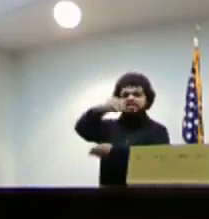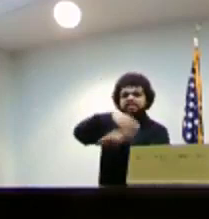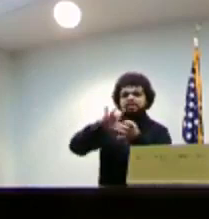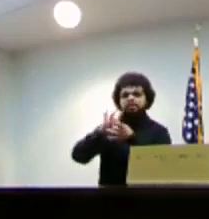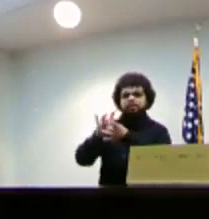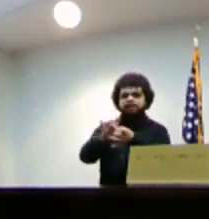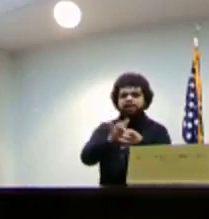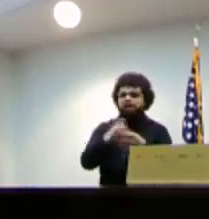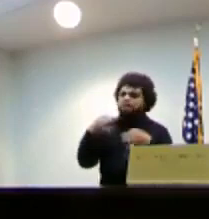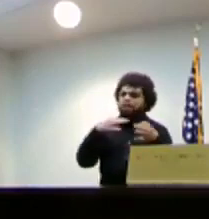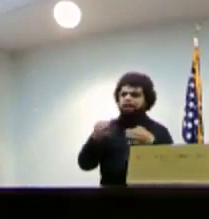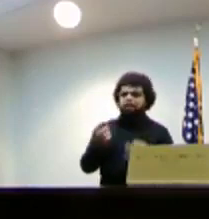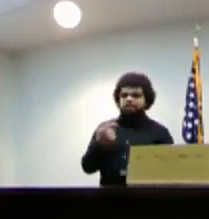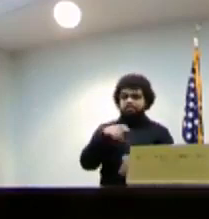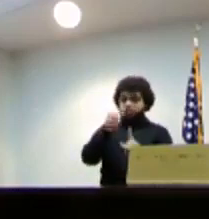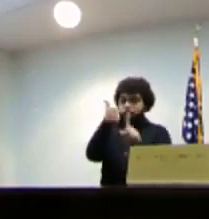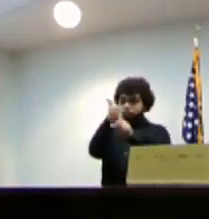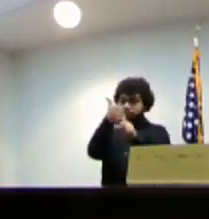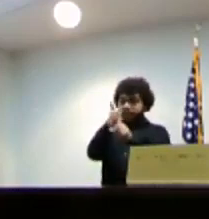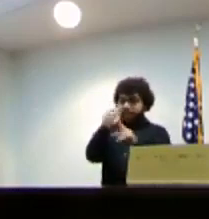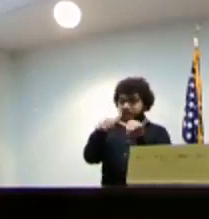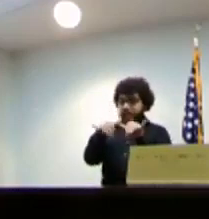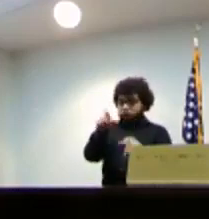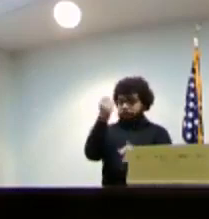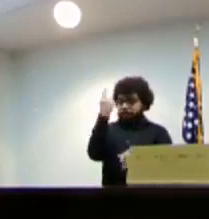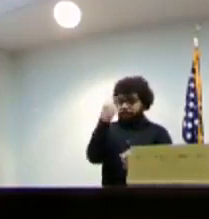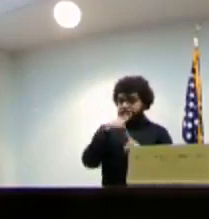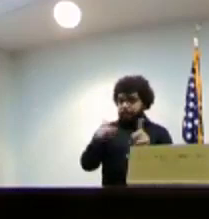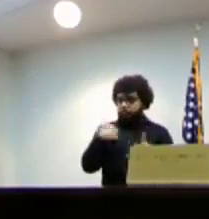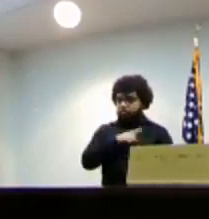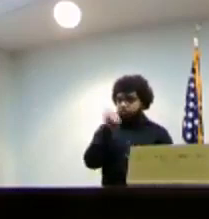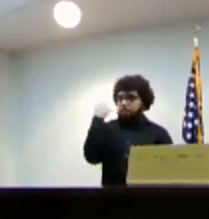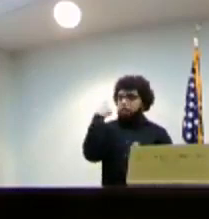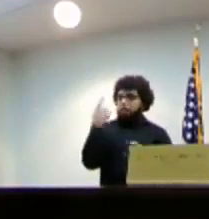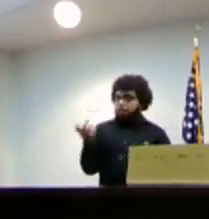ingeniero. Ok, las centrales termoeléctricas